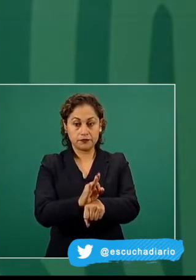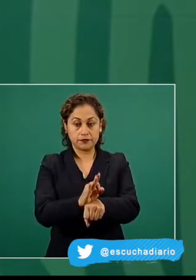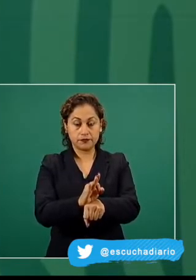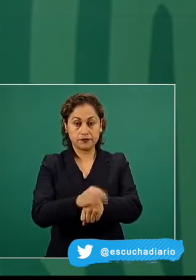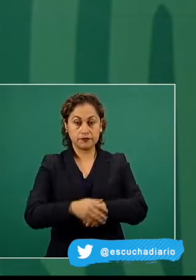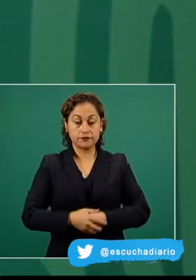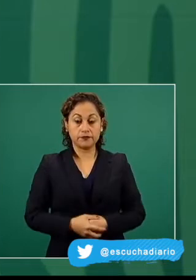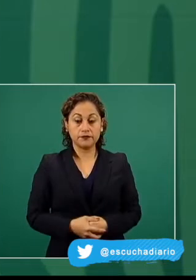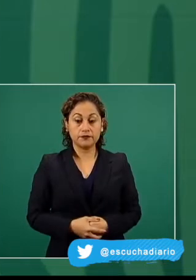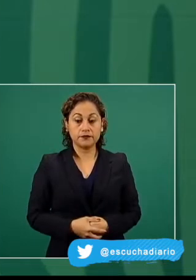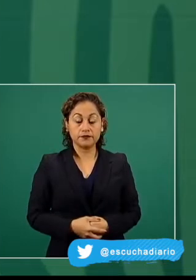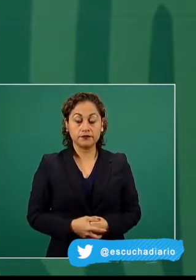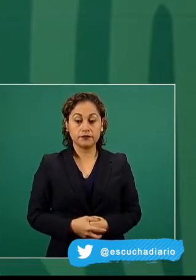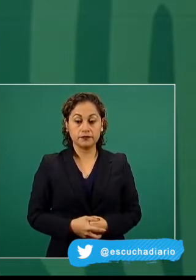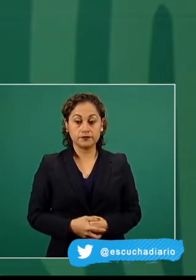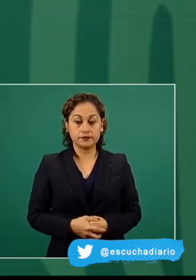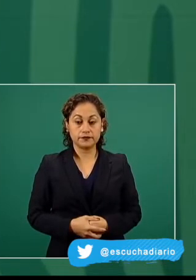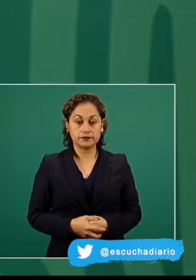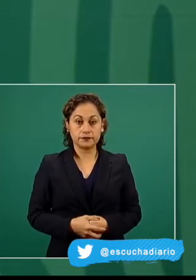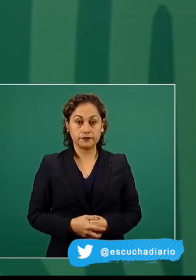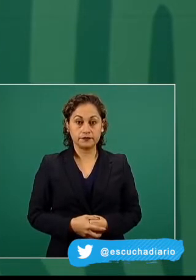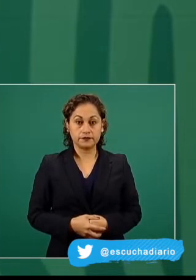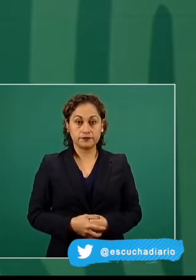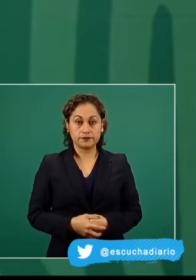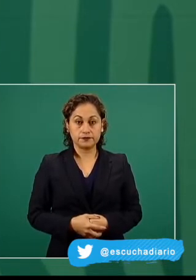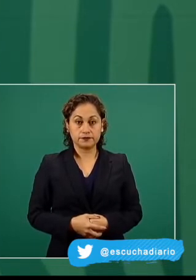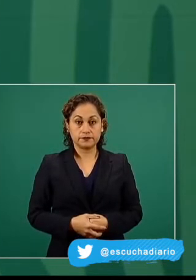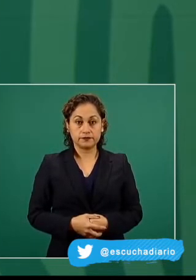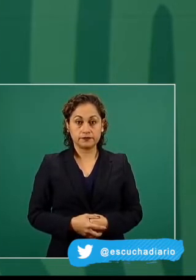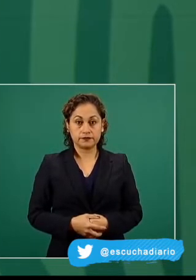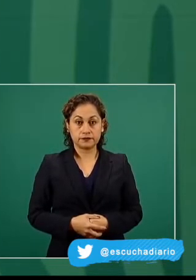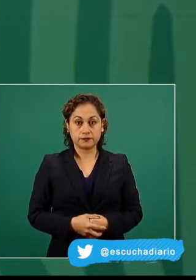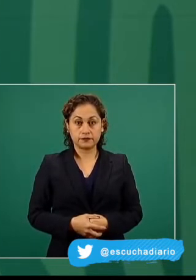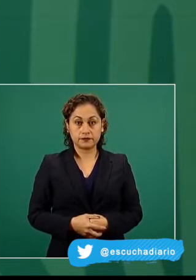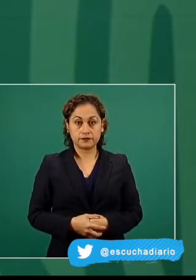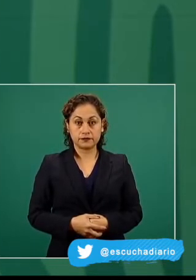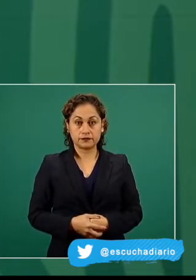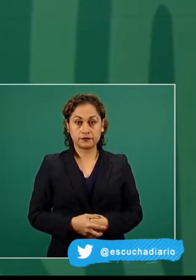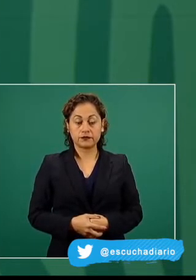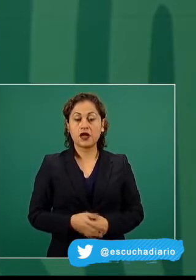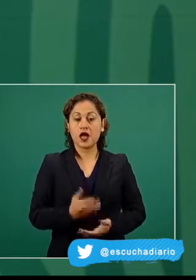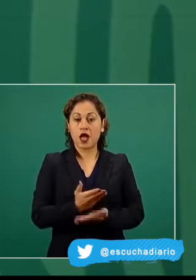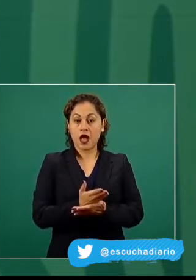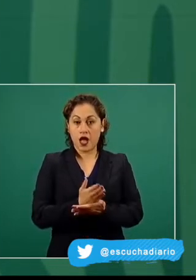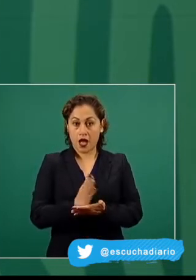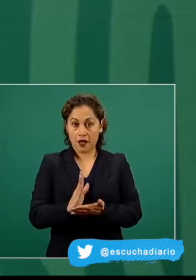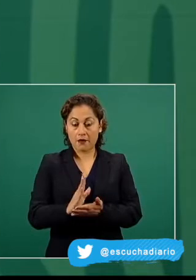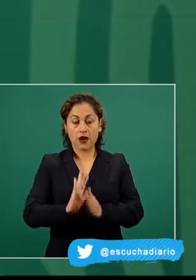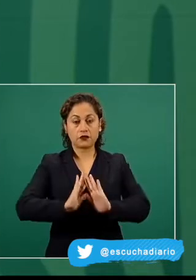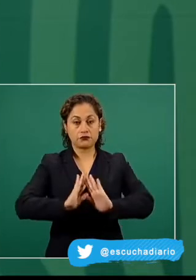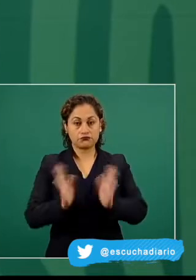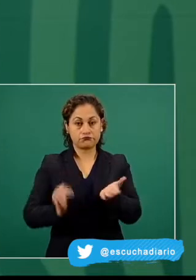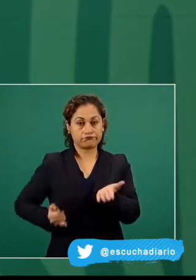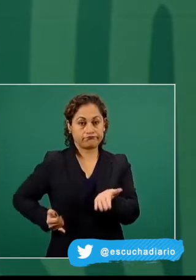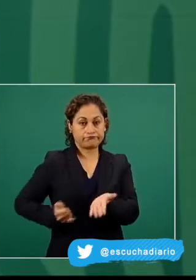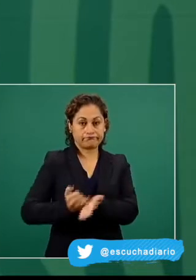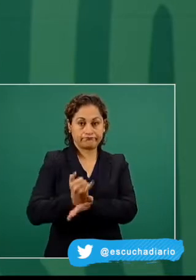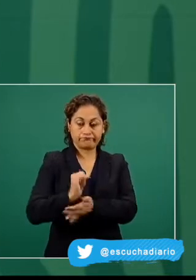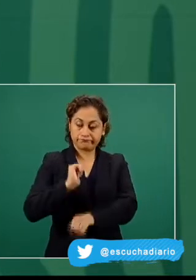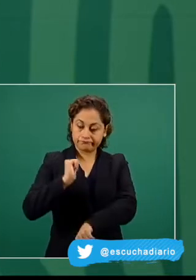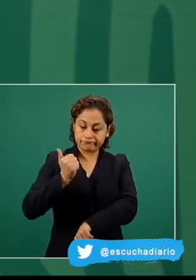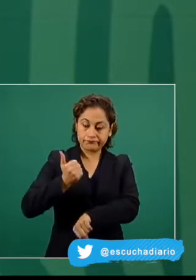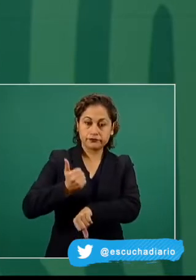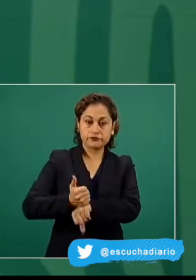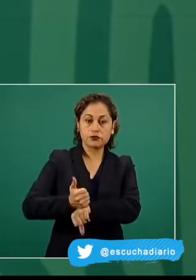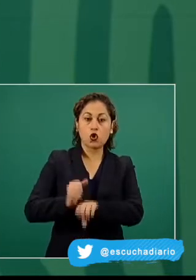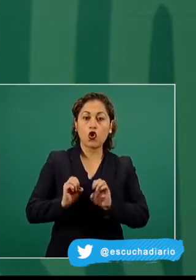Del apagón que afectó a dos estados hace algunas semanas, el presidente menciona que será la CFE la que aclare sobre la situación, sobre